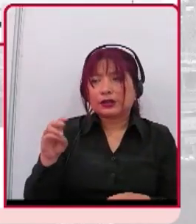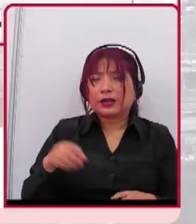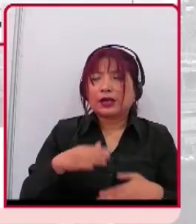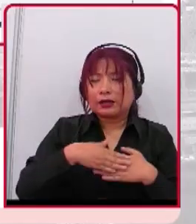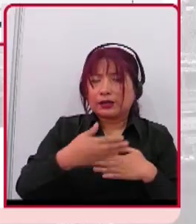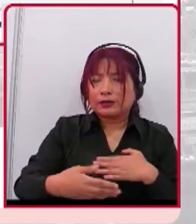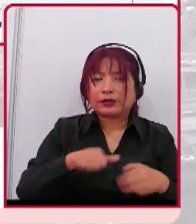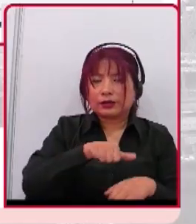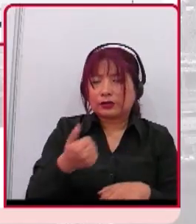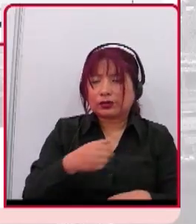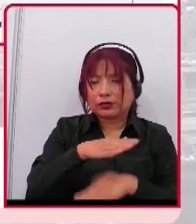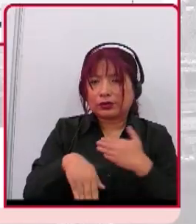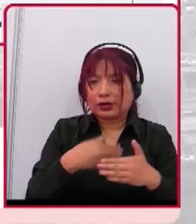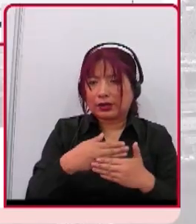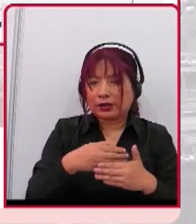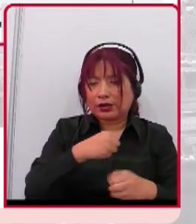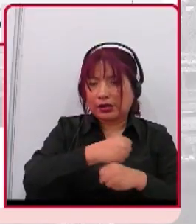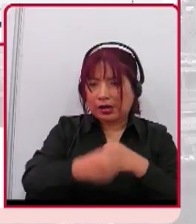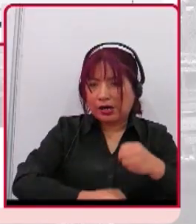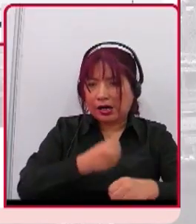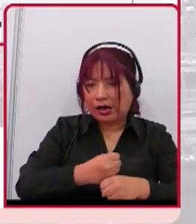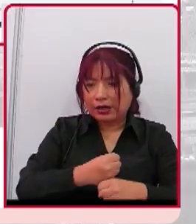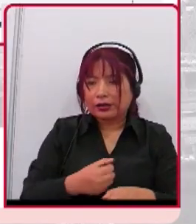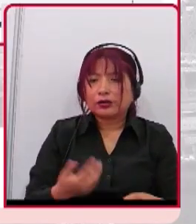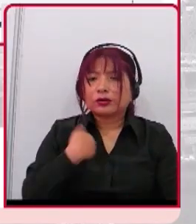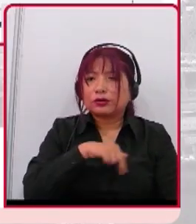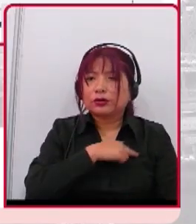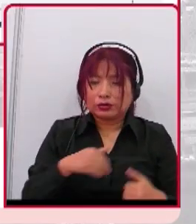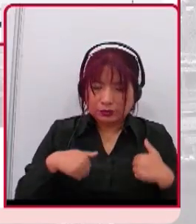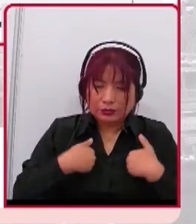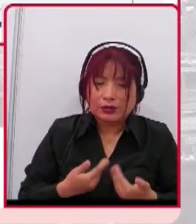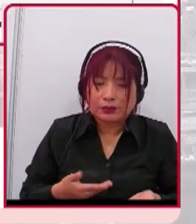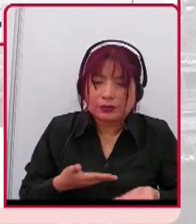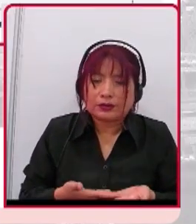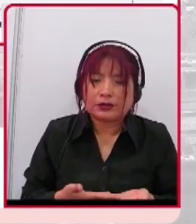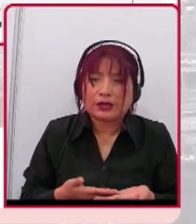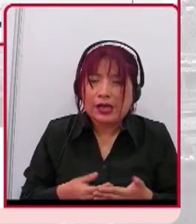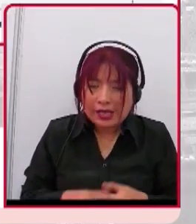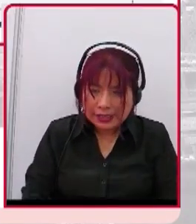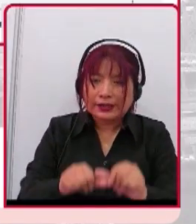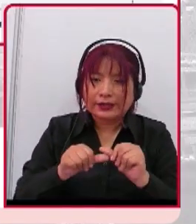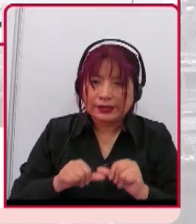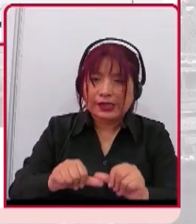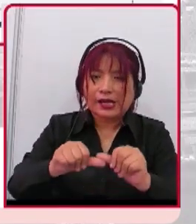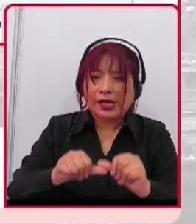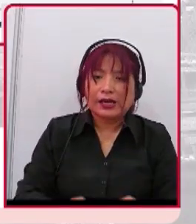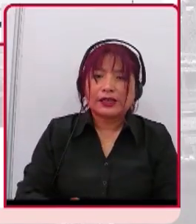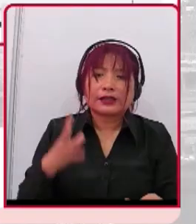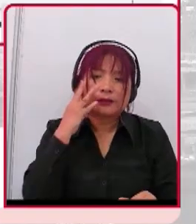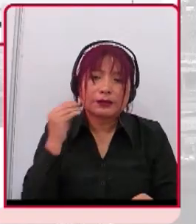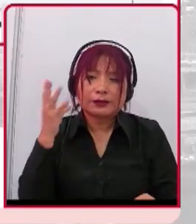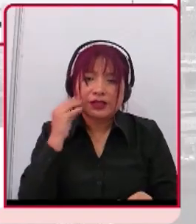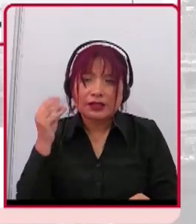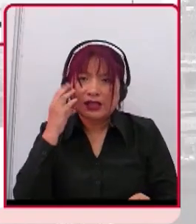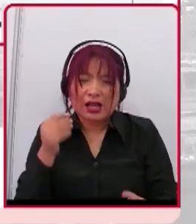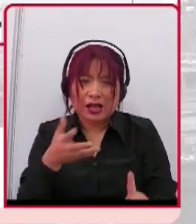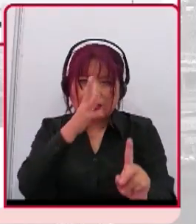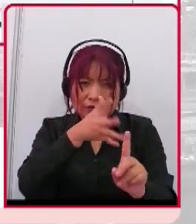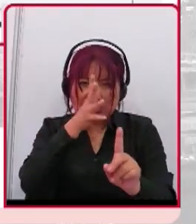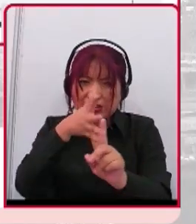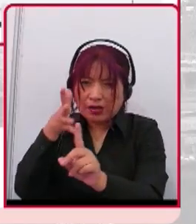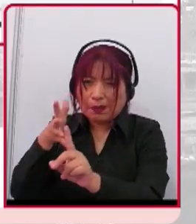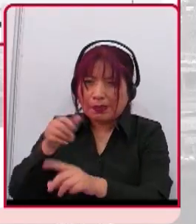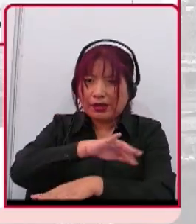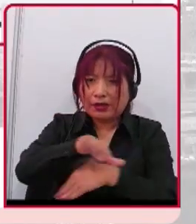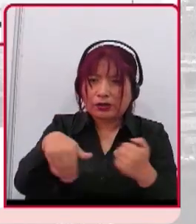todos estos años, hasta la fecha, nosotros hemos podido realizar una serie de pruebas y evaluaciones con y sin